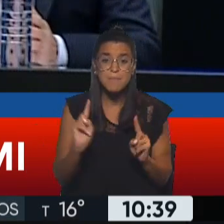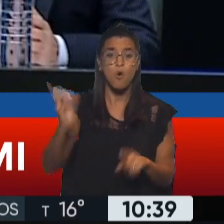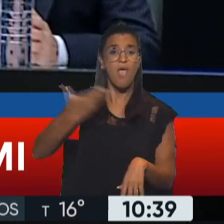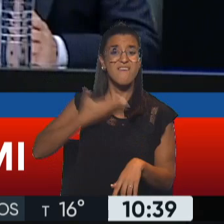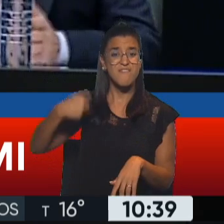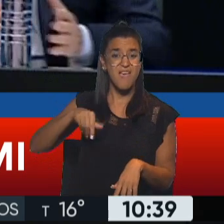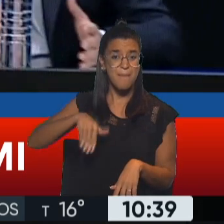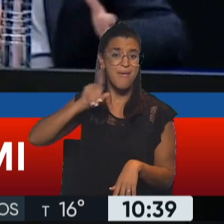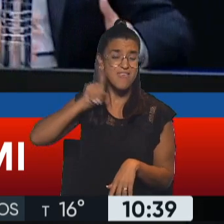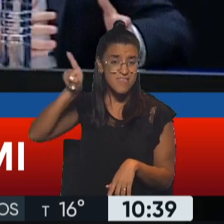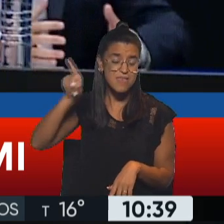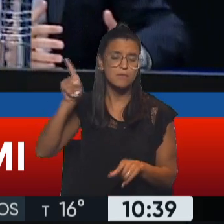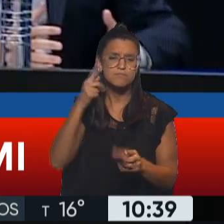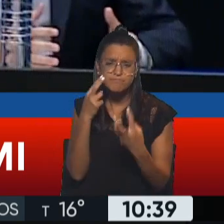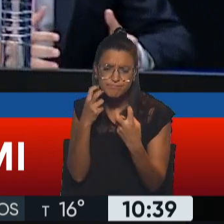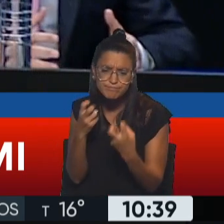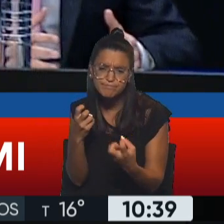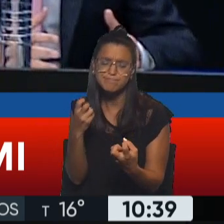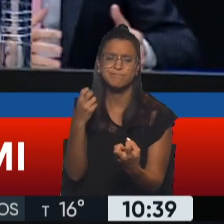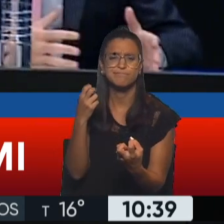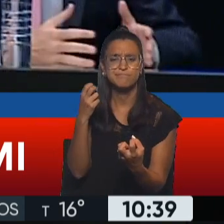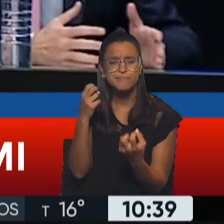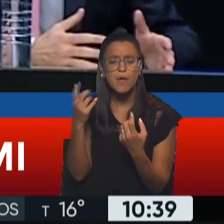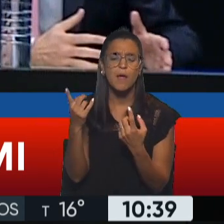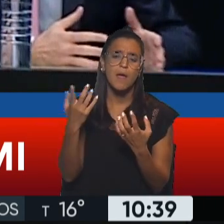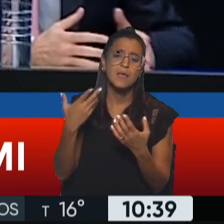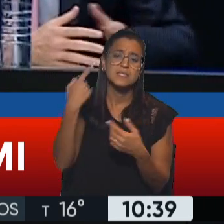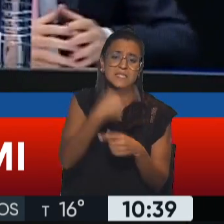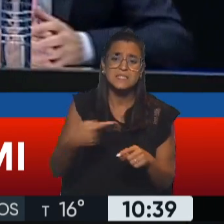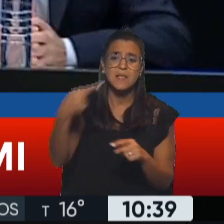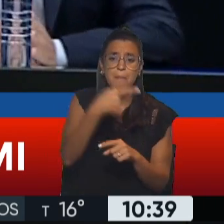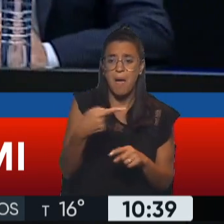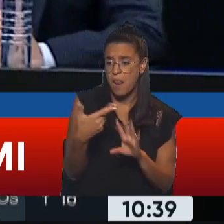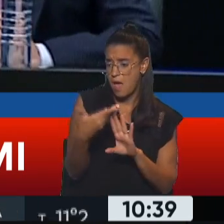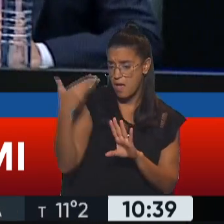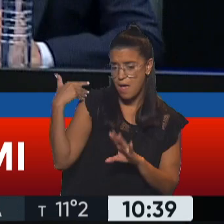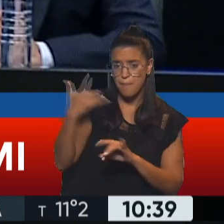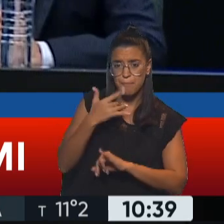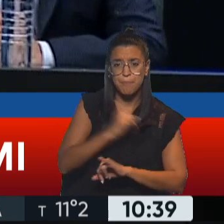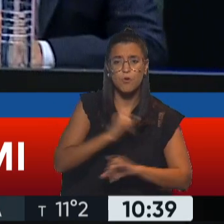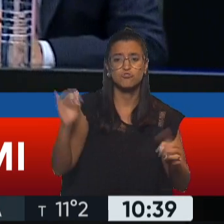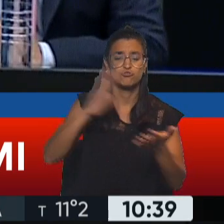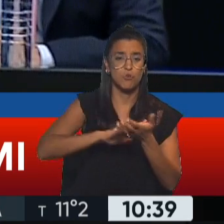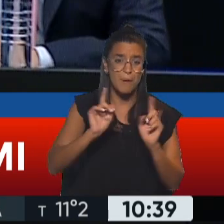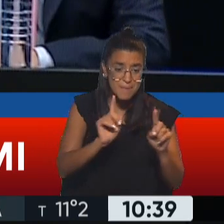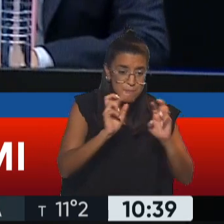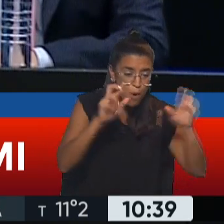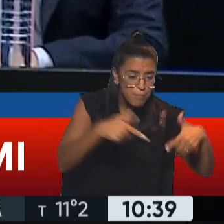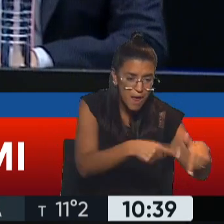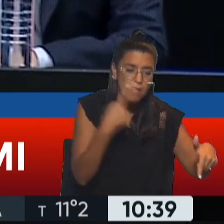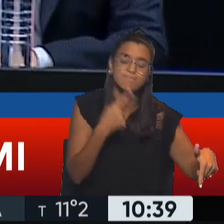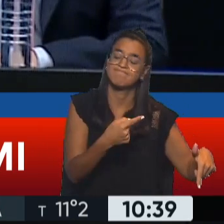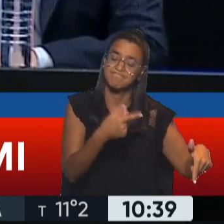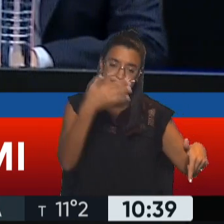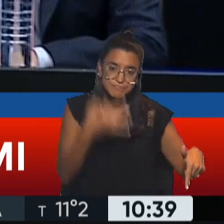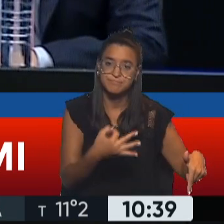Monetario Internacional, en la evaluación que hace algunas semanas publicó sobre tal programa, reconoció que el